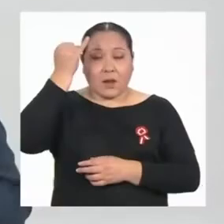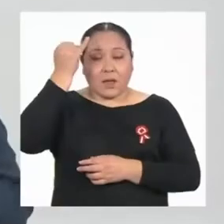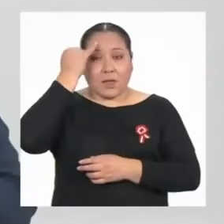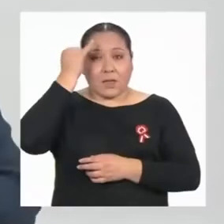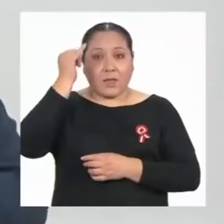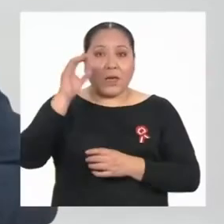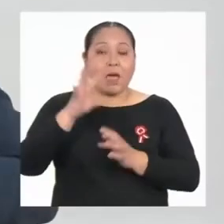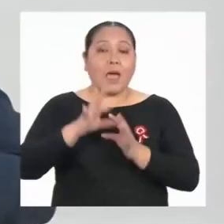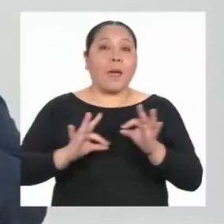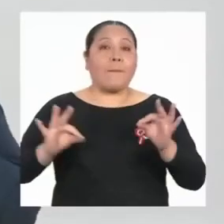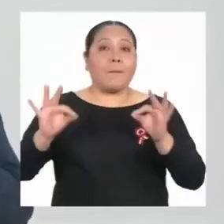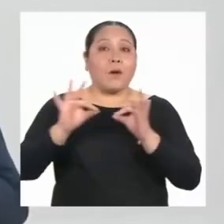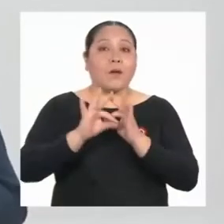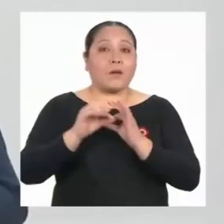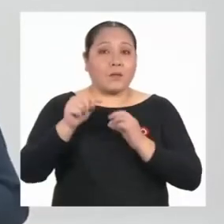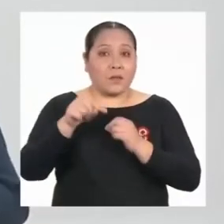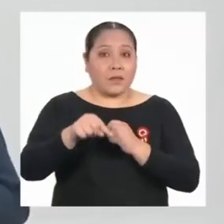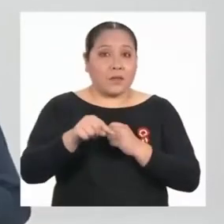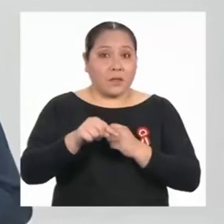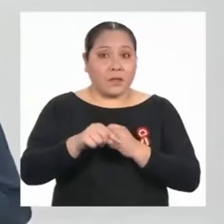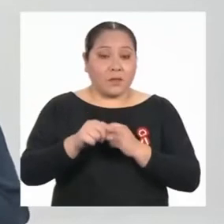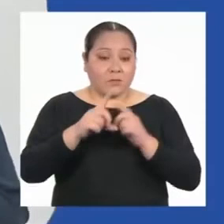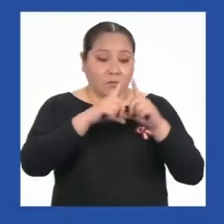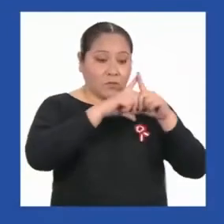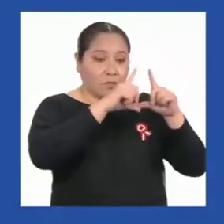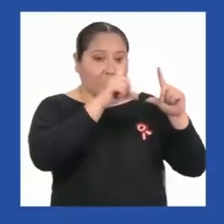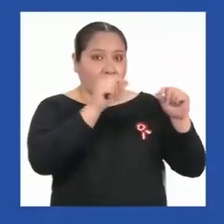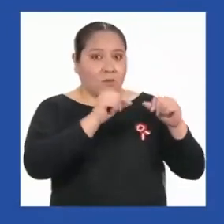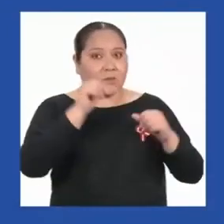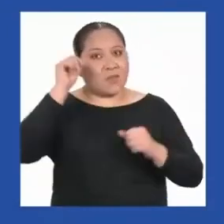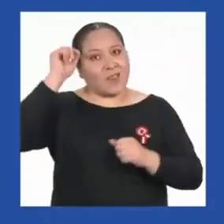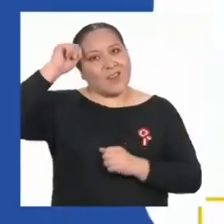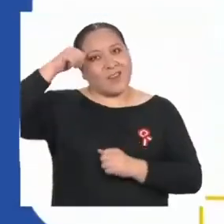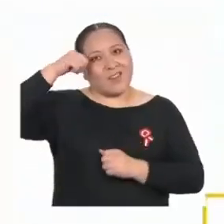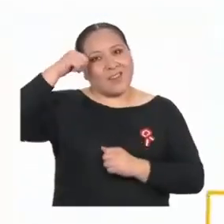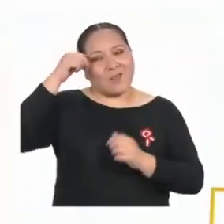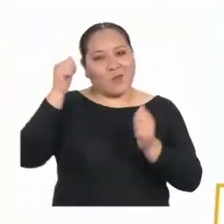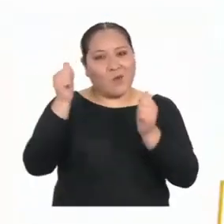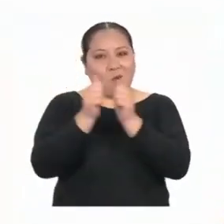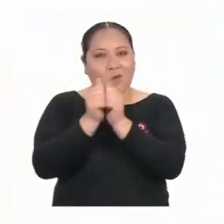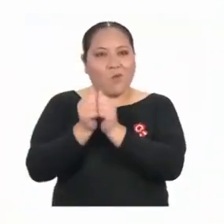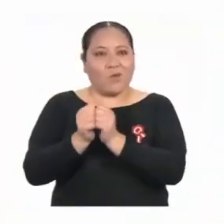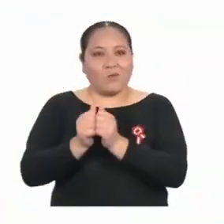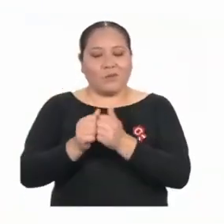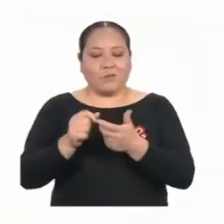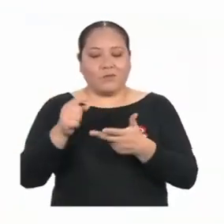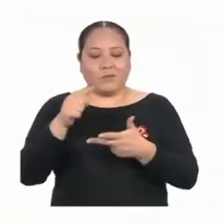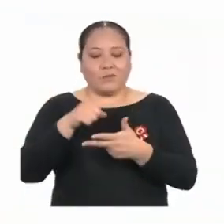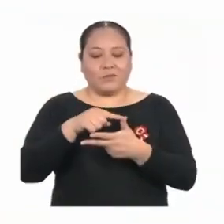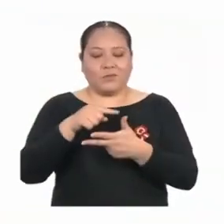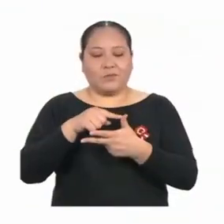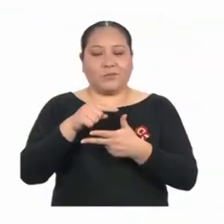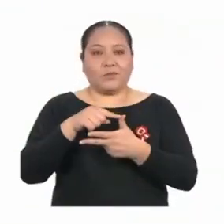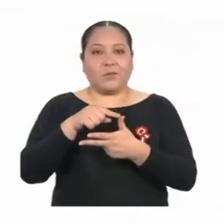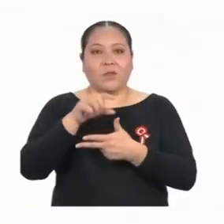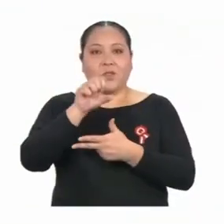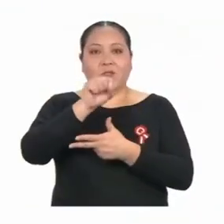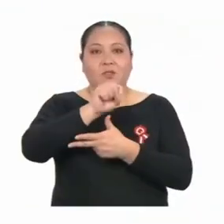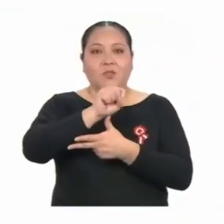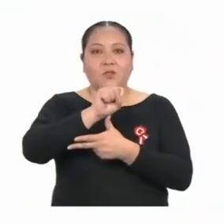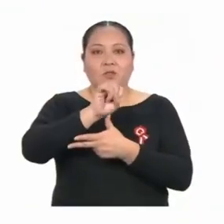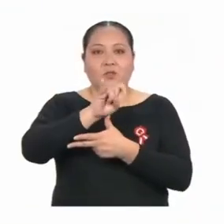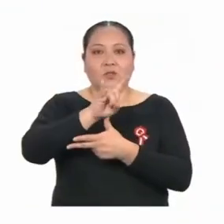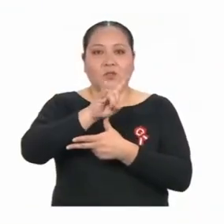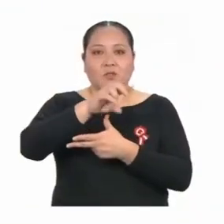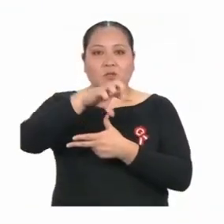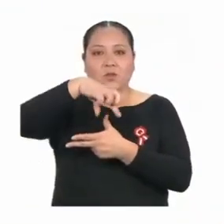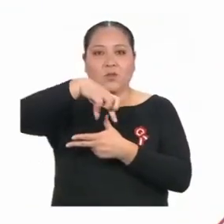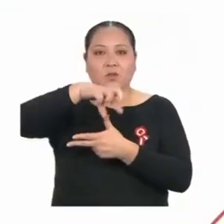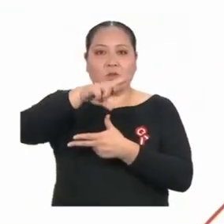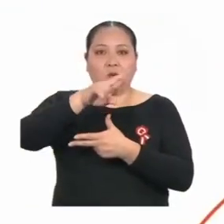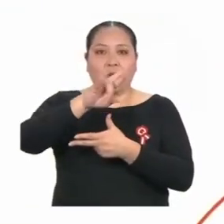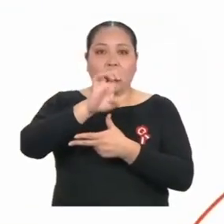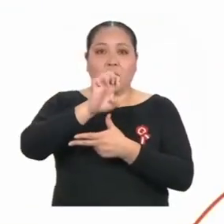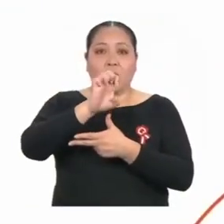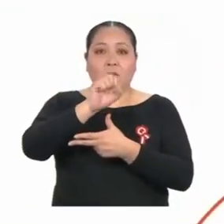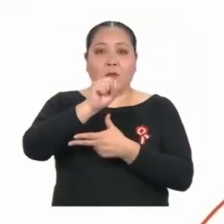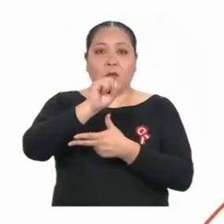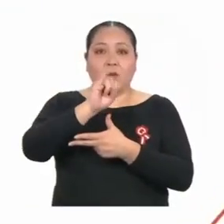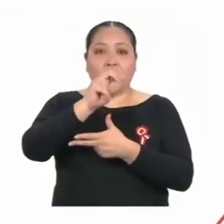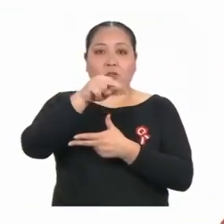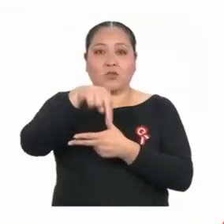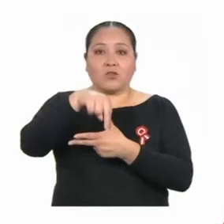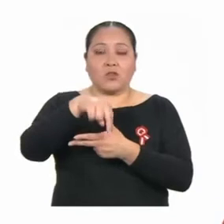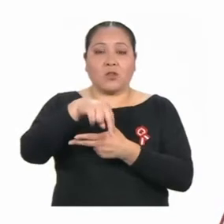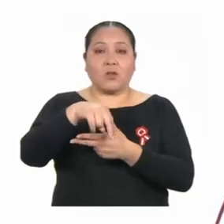párrafo? Repasémoslas en grupo. Técnica de supresión. Consiste en